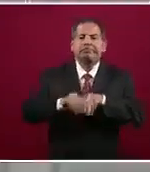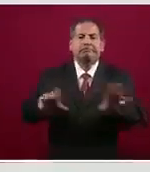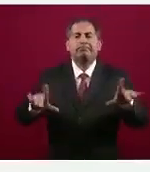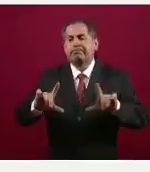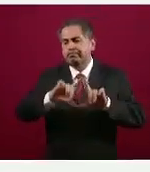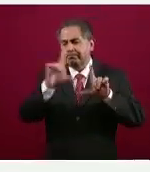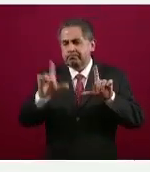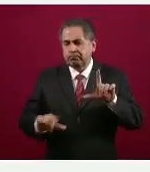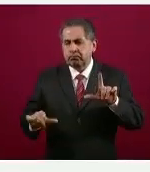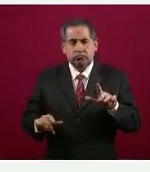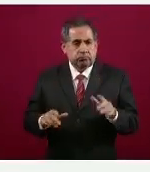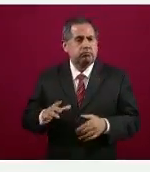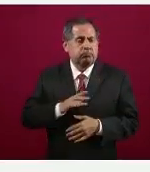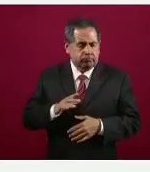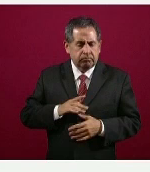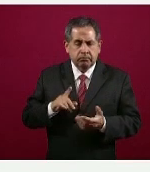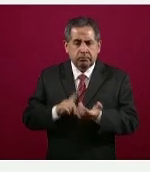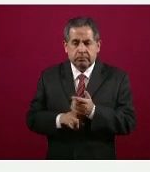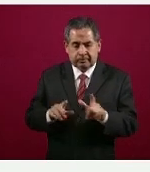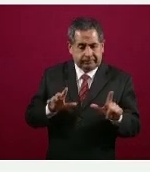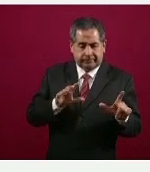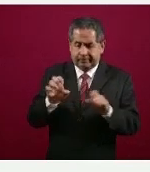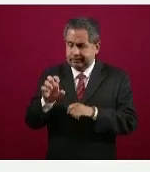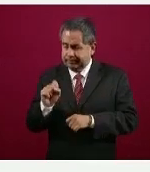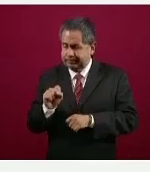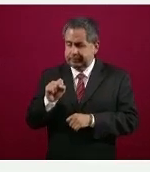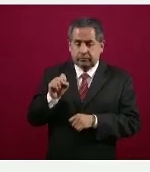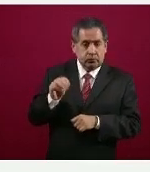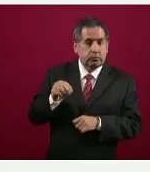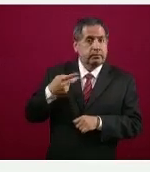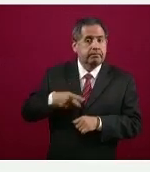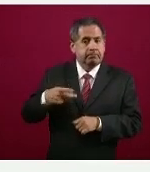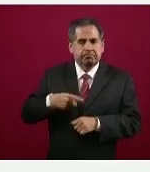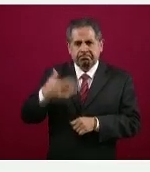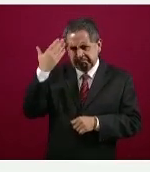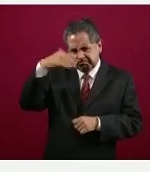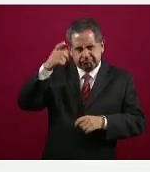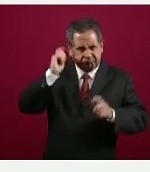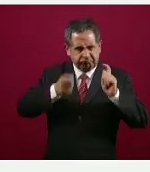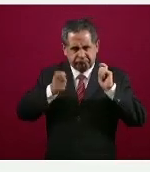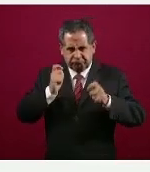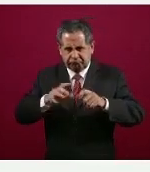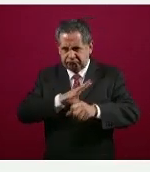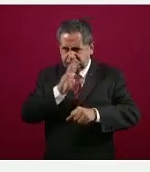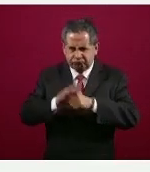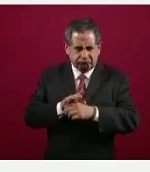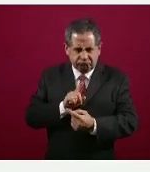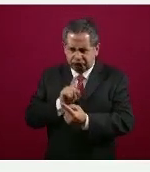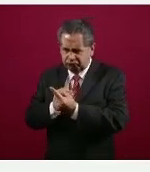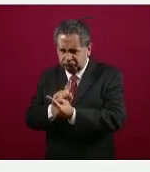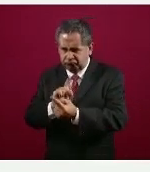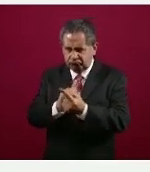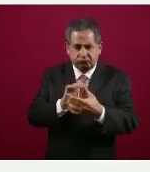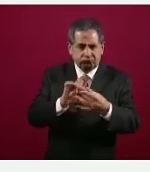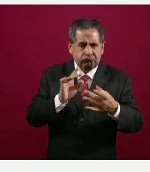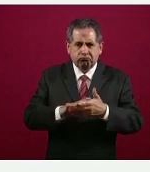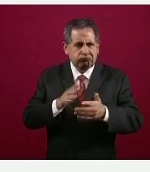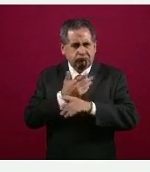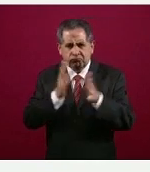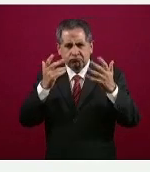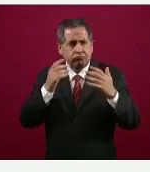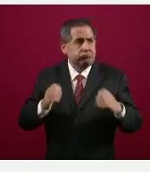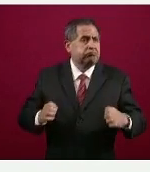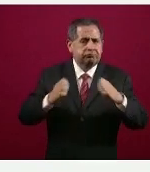nacional. Contamos con 769 personas capacitadas para dar atención prácticamente a cualquier tipo